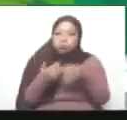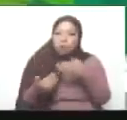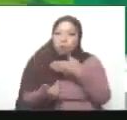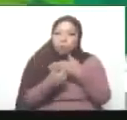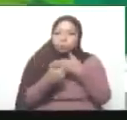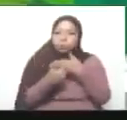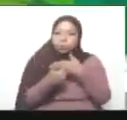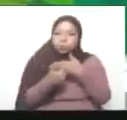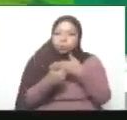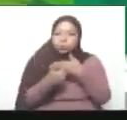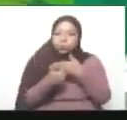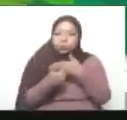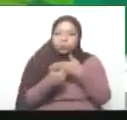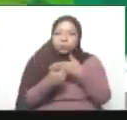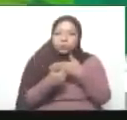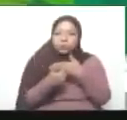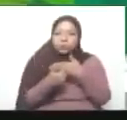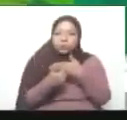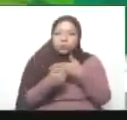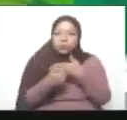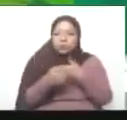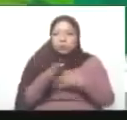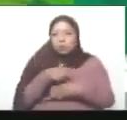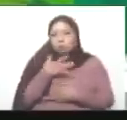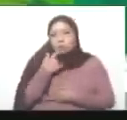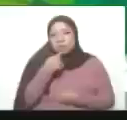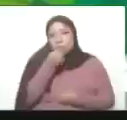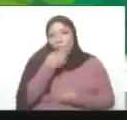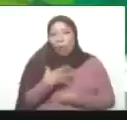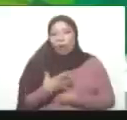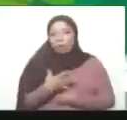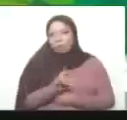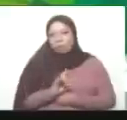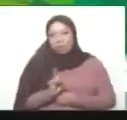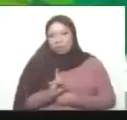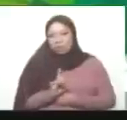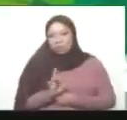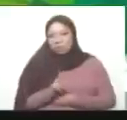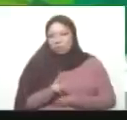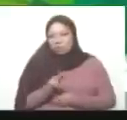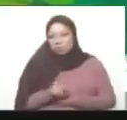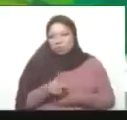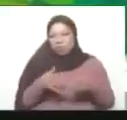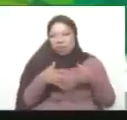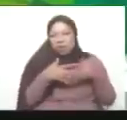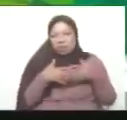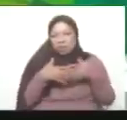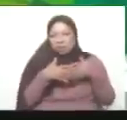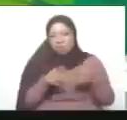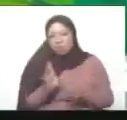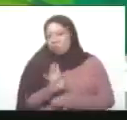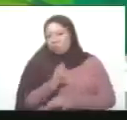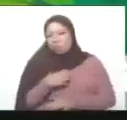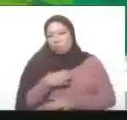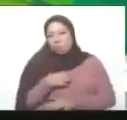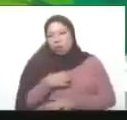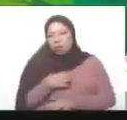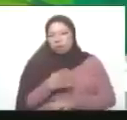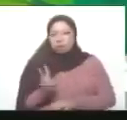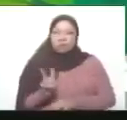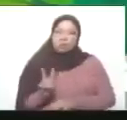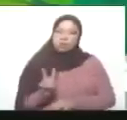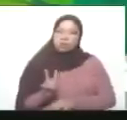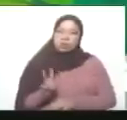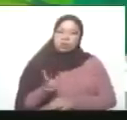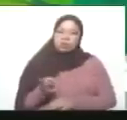digo buenos oficios no puedo decir buenos oficios jamás sobre el Imperio estadounidense sobre Venezuela ni ningún